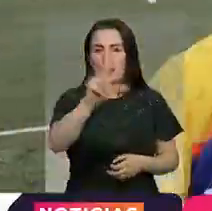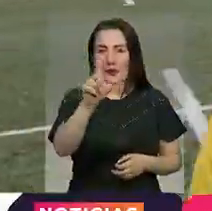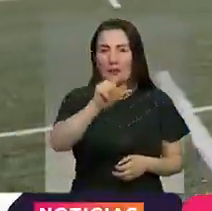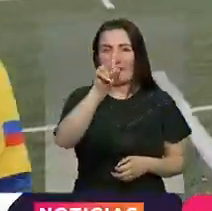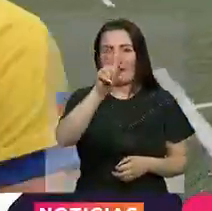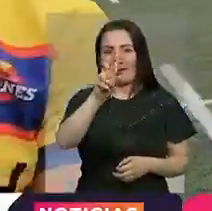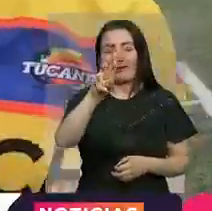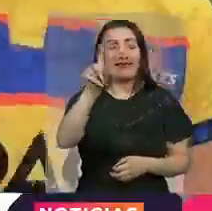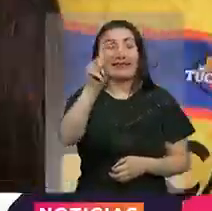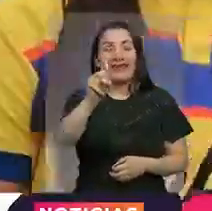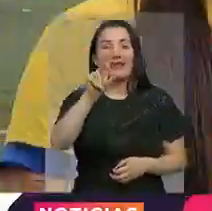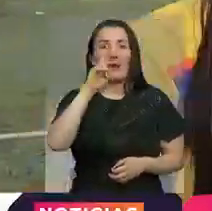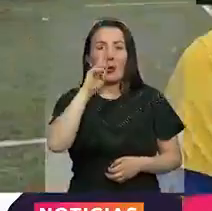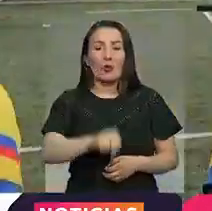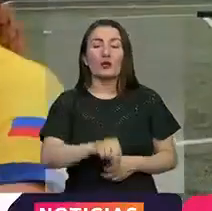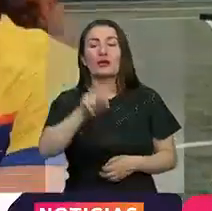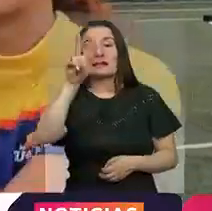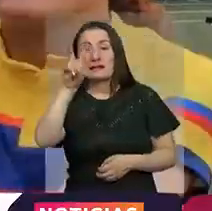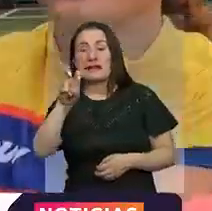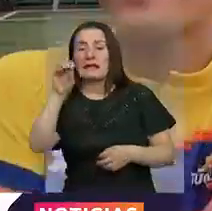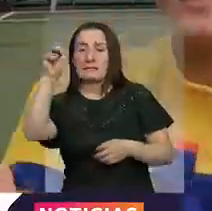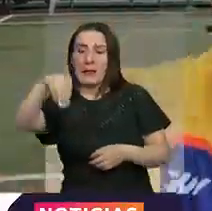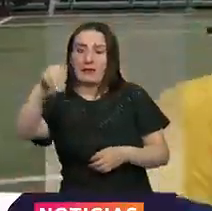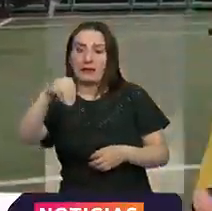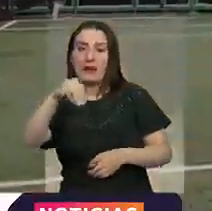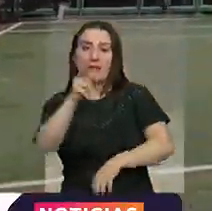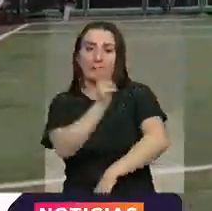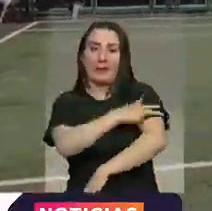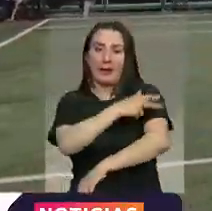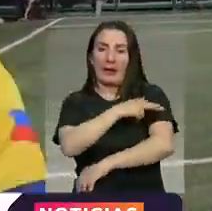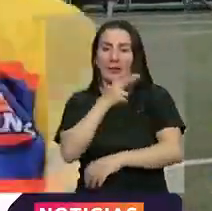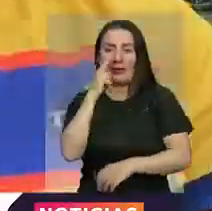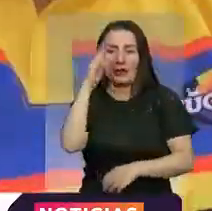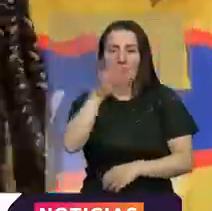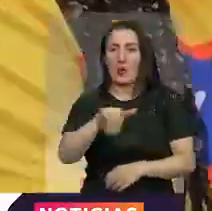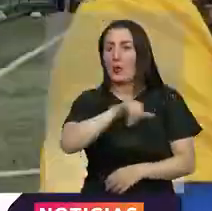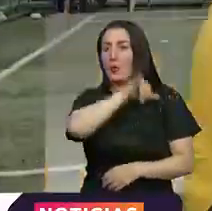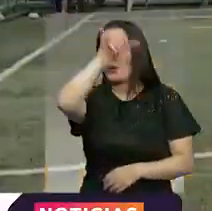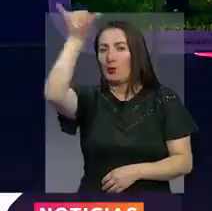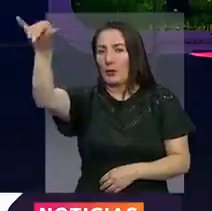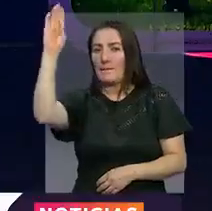6 de junio y el martes 7 en la madrugada la delegación nacional emprenderá el viaje a Brasil.